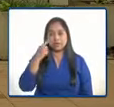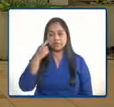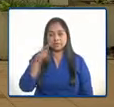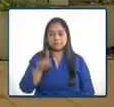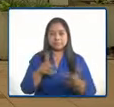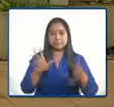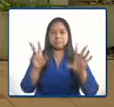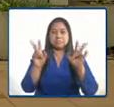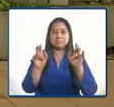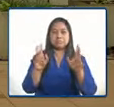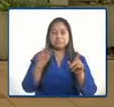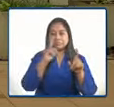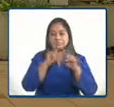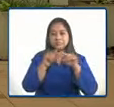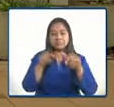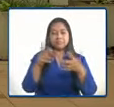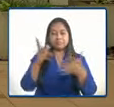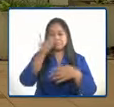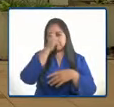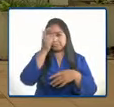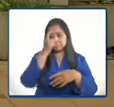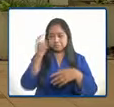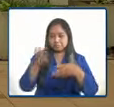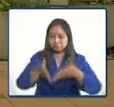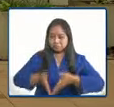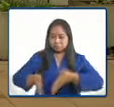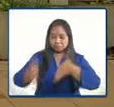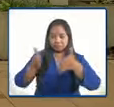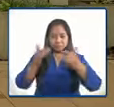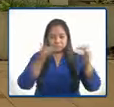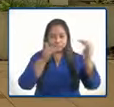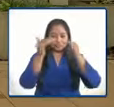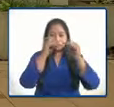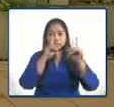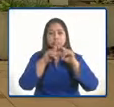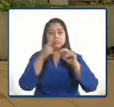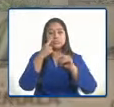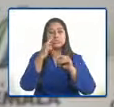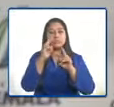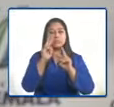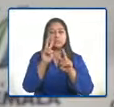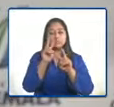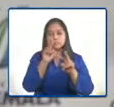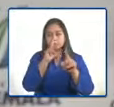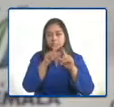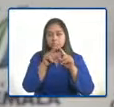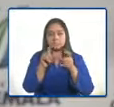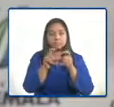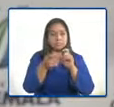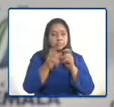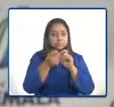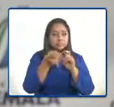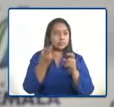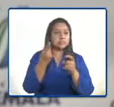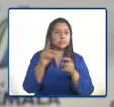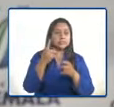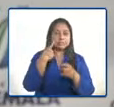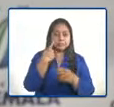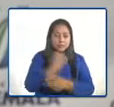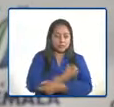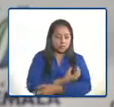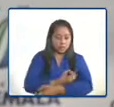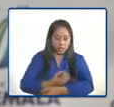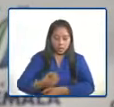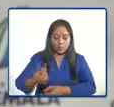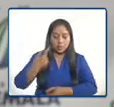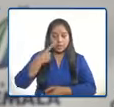temas de su infraestructura. Han visto los cambios de las alfombras, estamos trabajando